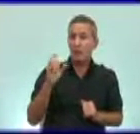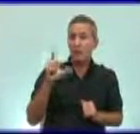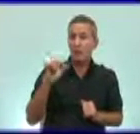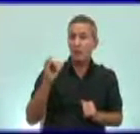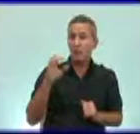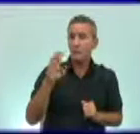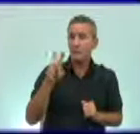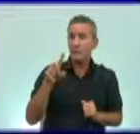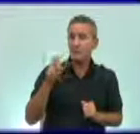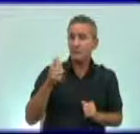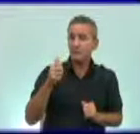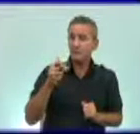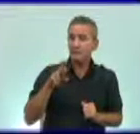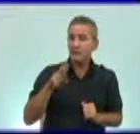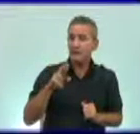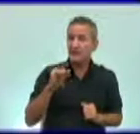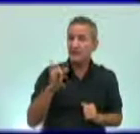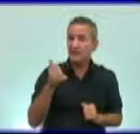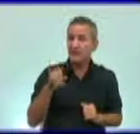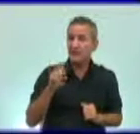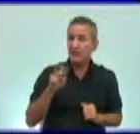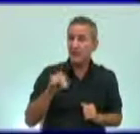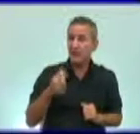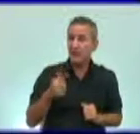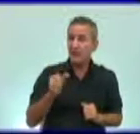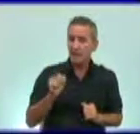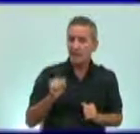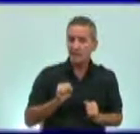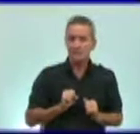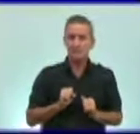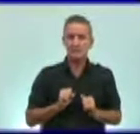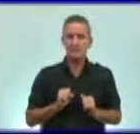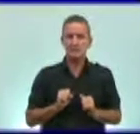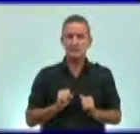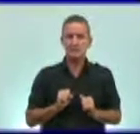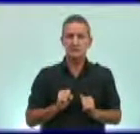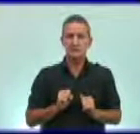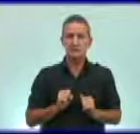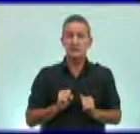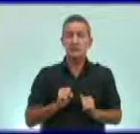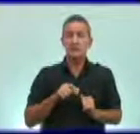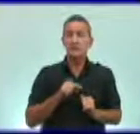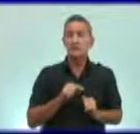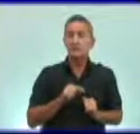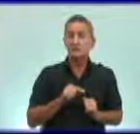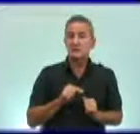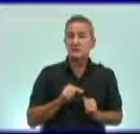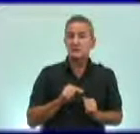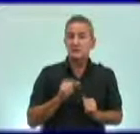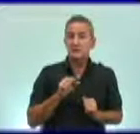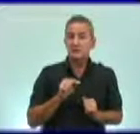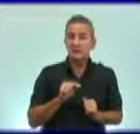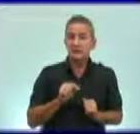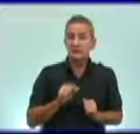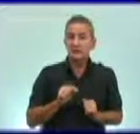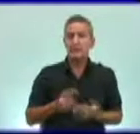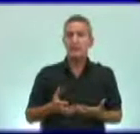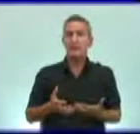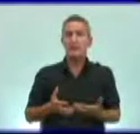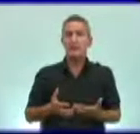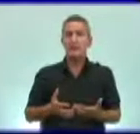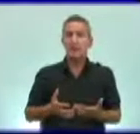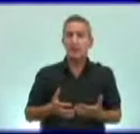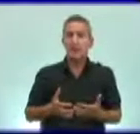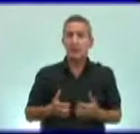aplicación de los conceptos de integración de Simón Bolívar desde la reacción, desde la hegemonía norteamericana. Y